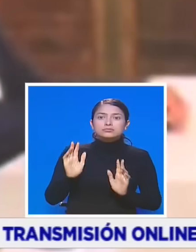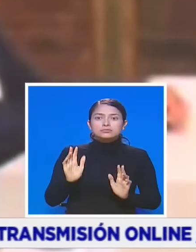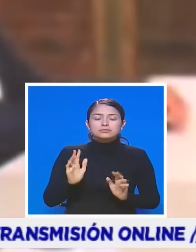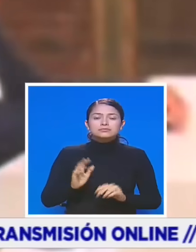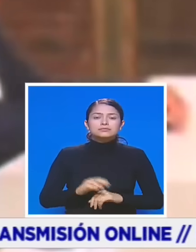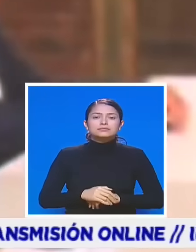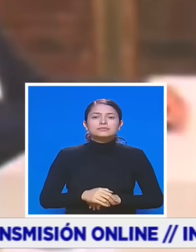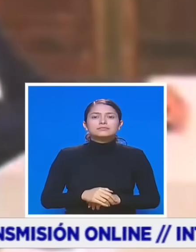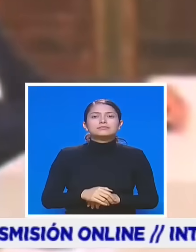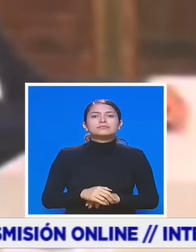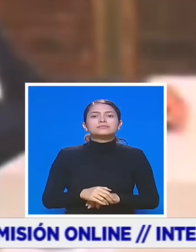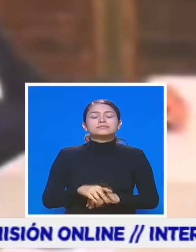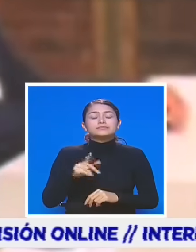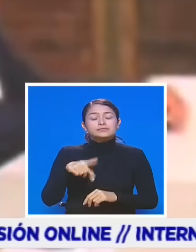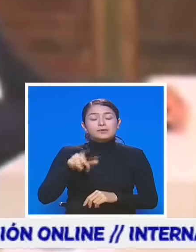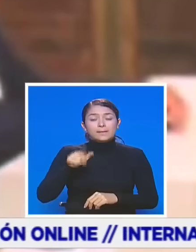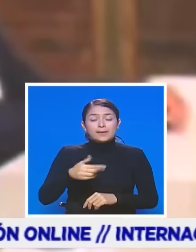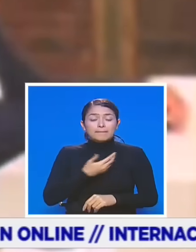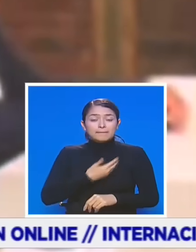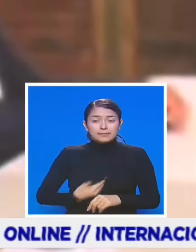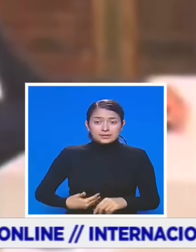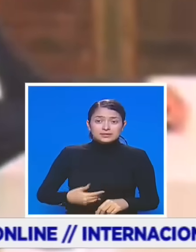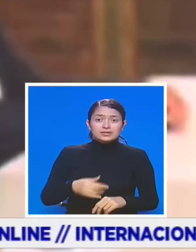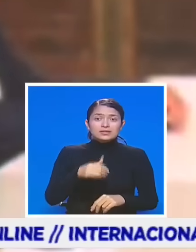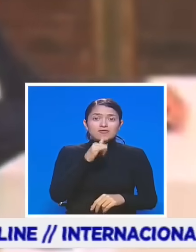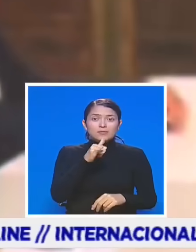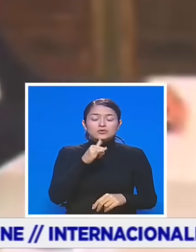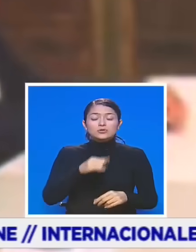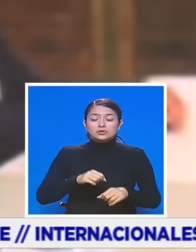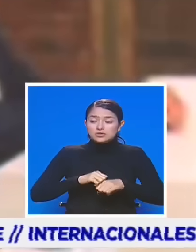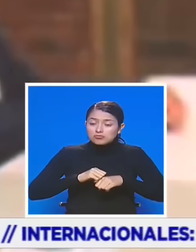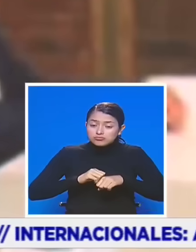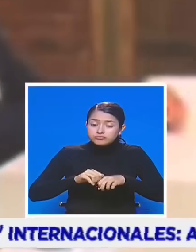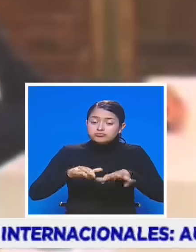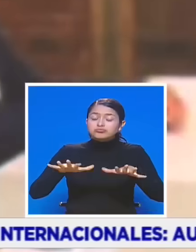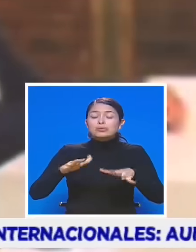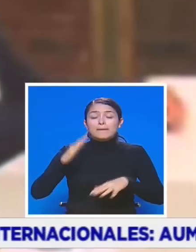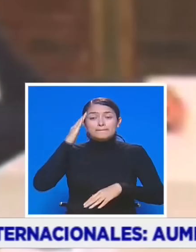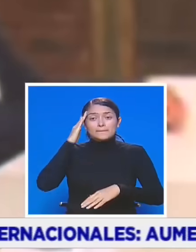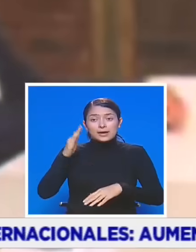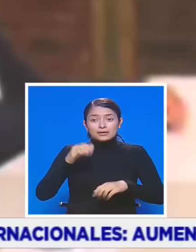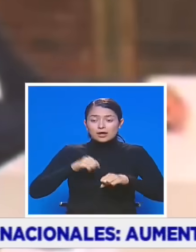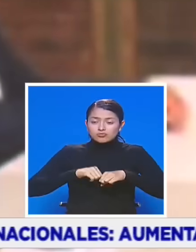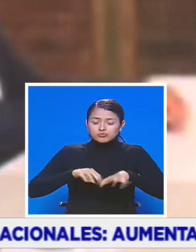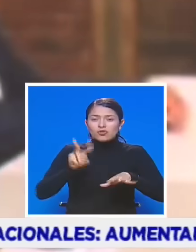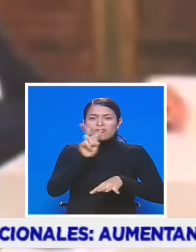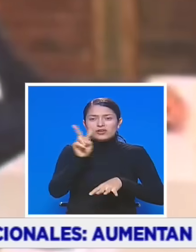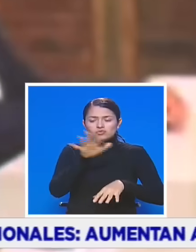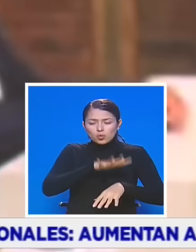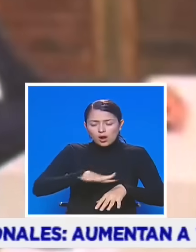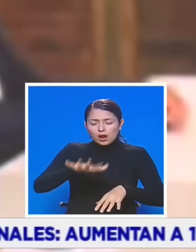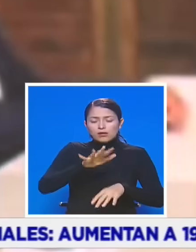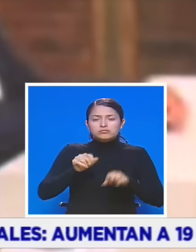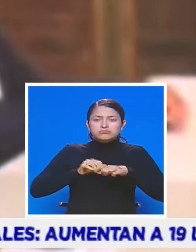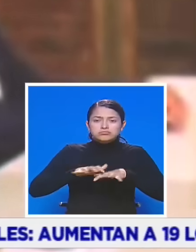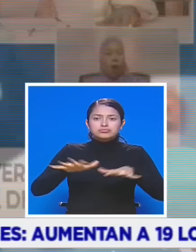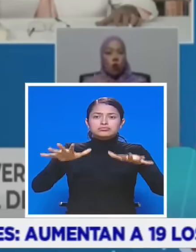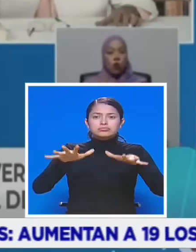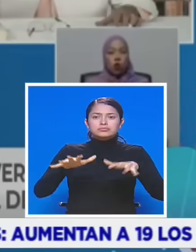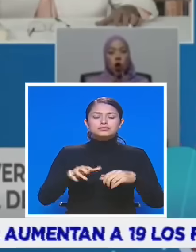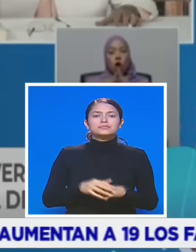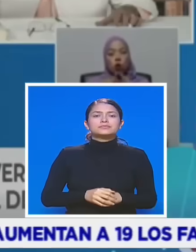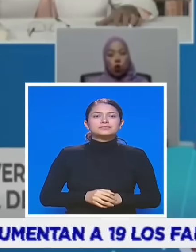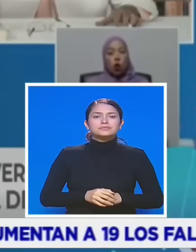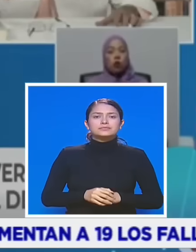Asimismo, el mandatario nacional resaltó el despliegue de las fuerzas en todo el país con toda la capacidad militar.